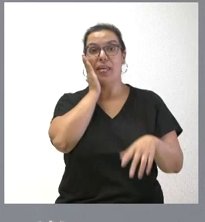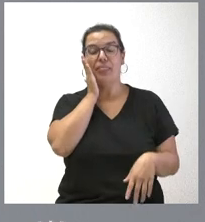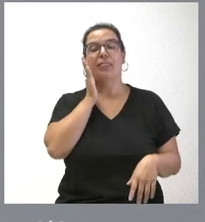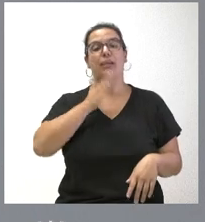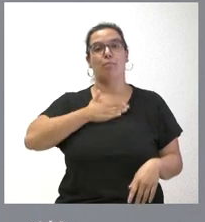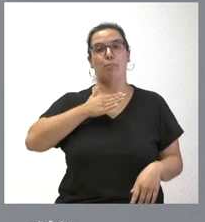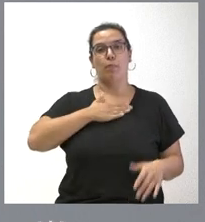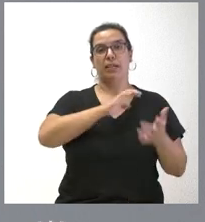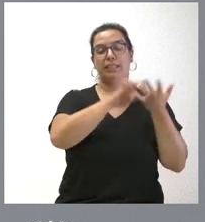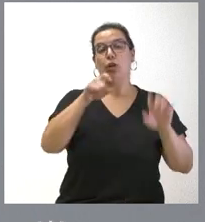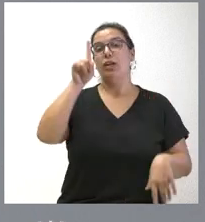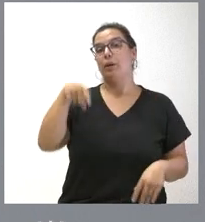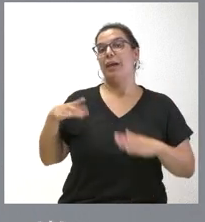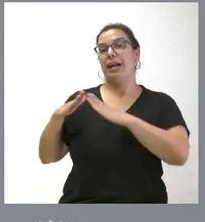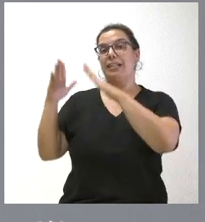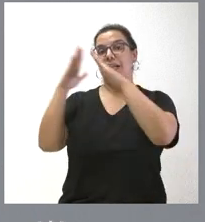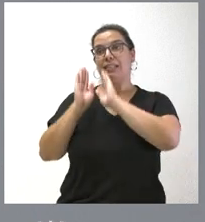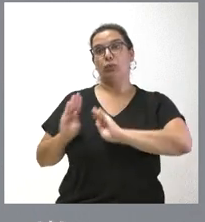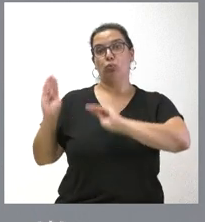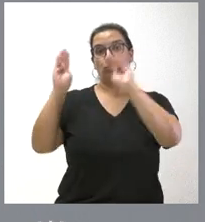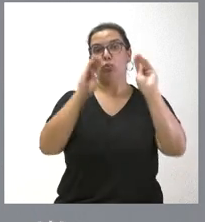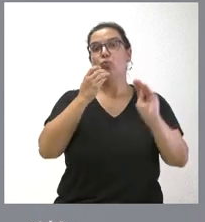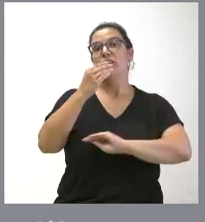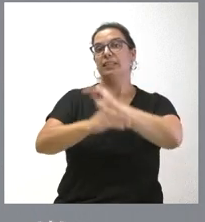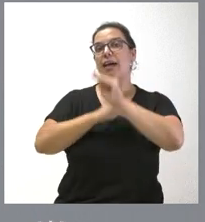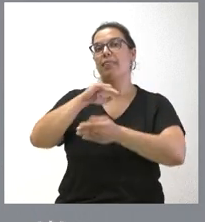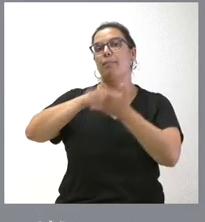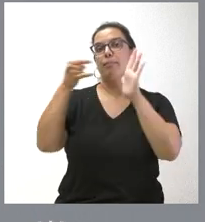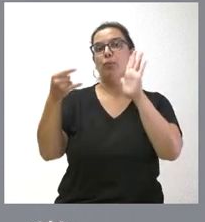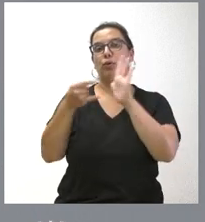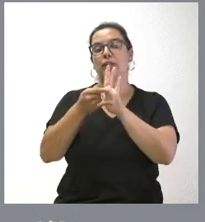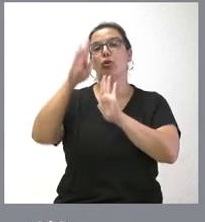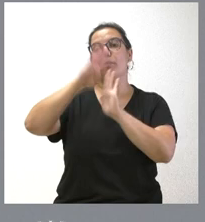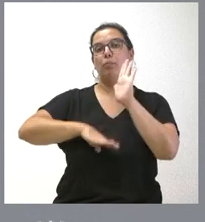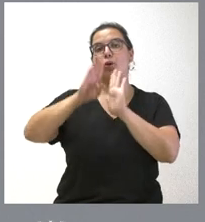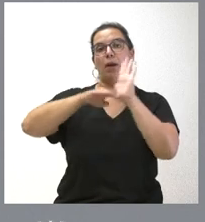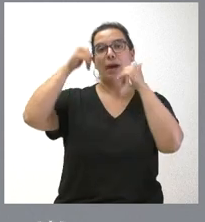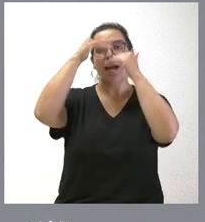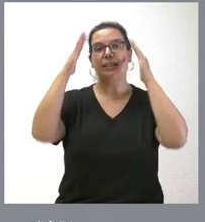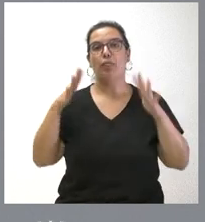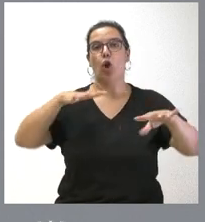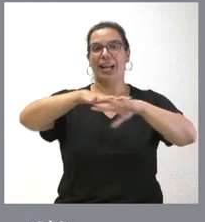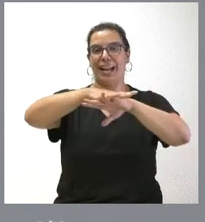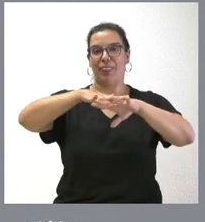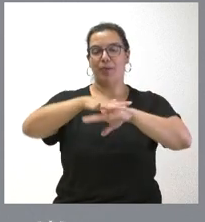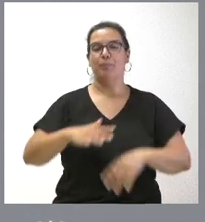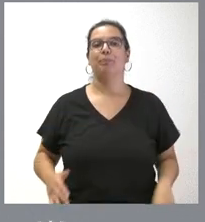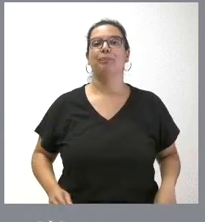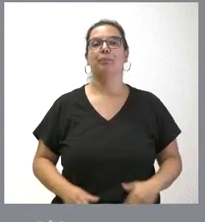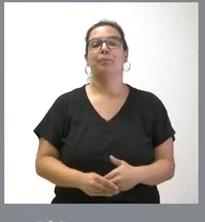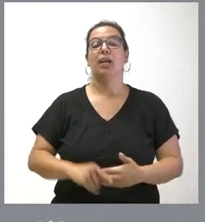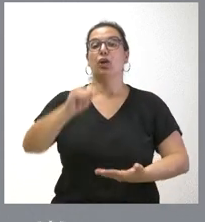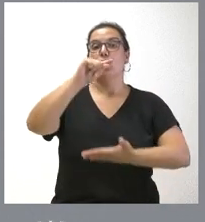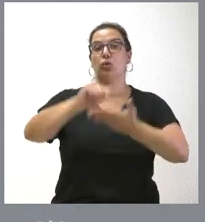viviendas donde se estén desarrollando los proyectos de programa de atención en Red el contrato